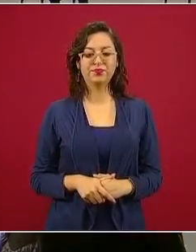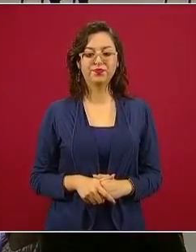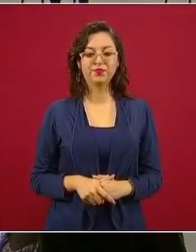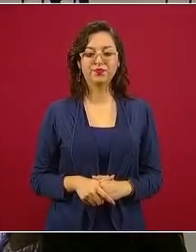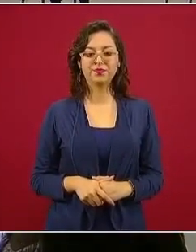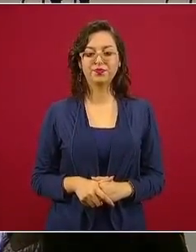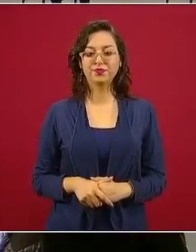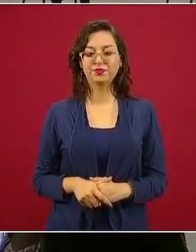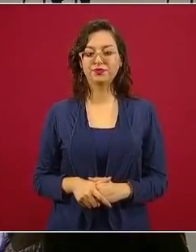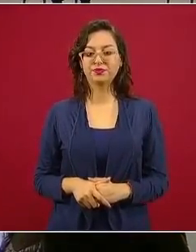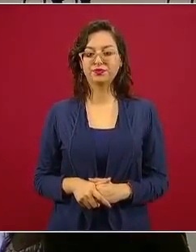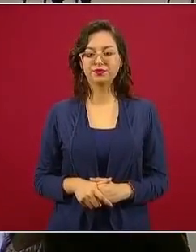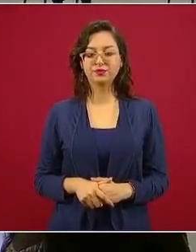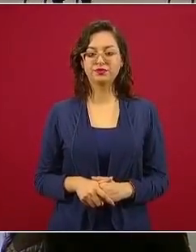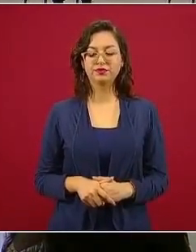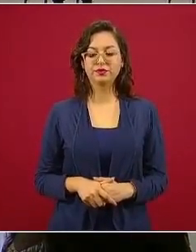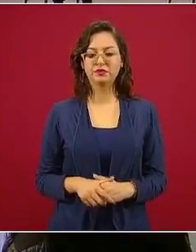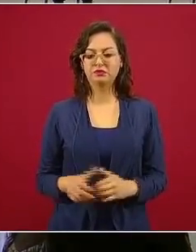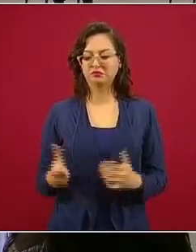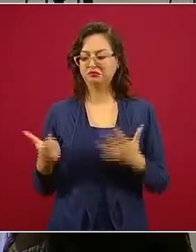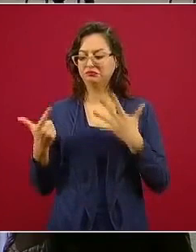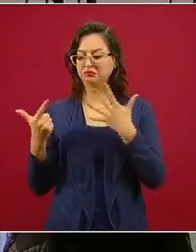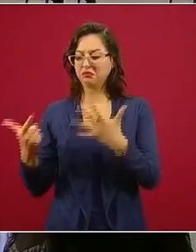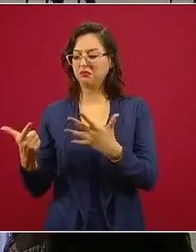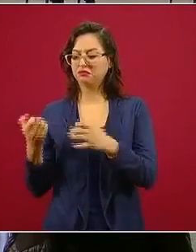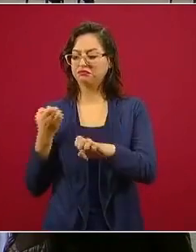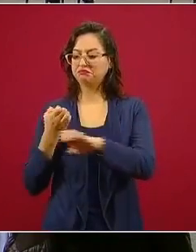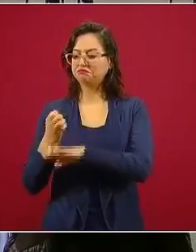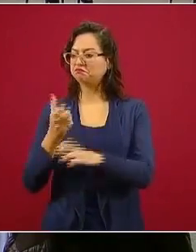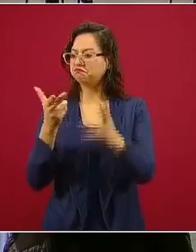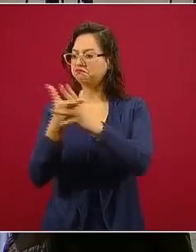Siete estados sin homicidios.